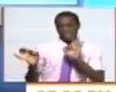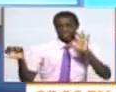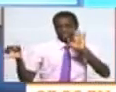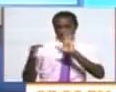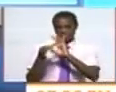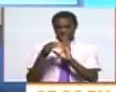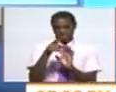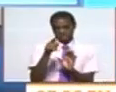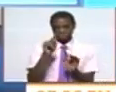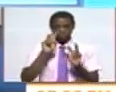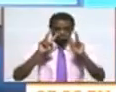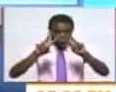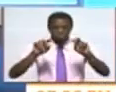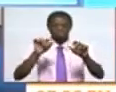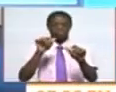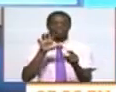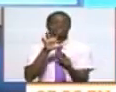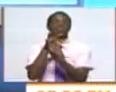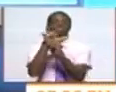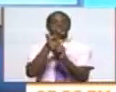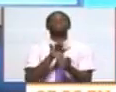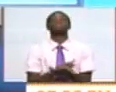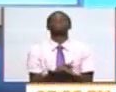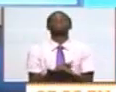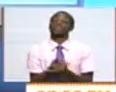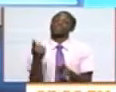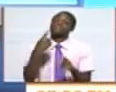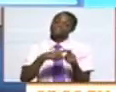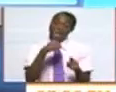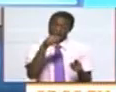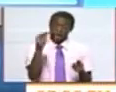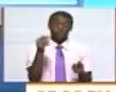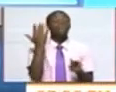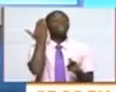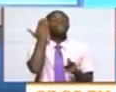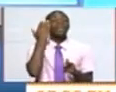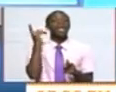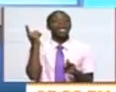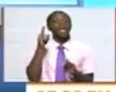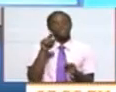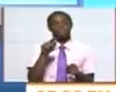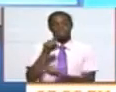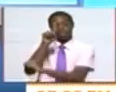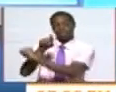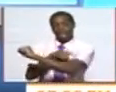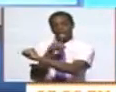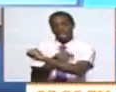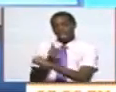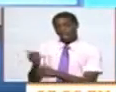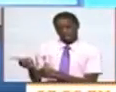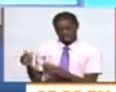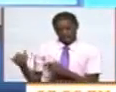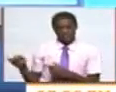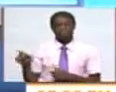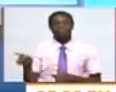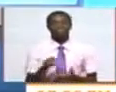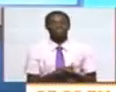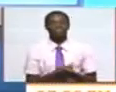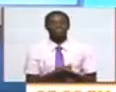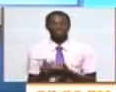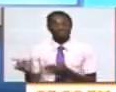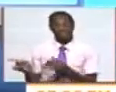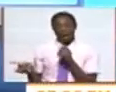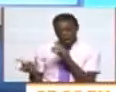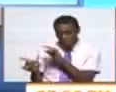mperezpirela. También estamos nosotros por Facebook con la cuenta de La Iguana, la tienen ustedes ahí, La Iguana TV. Lo repito,